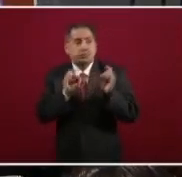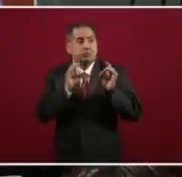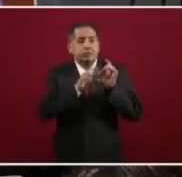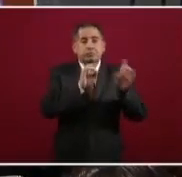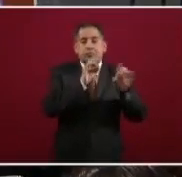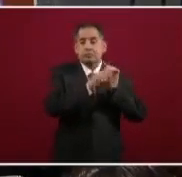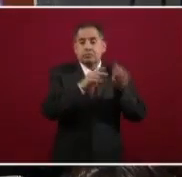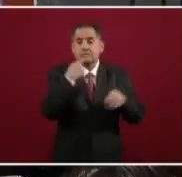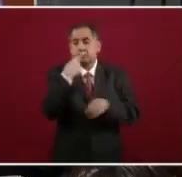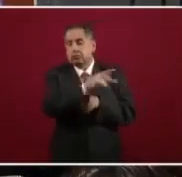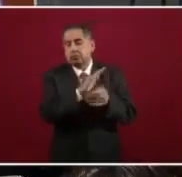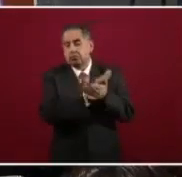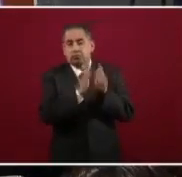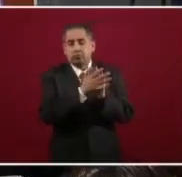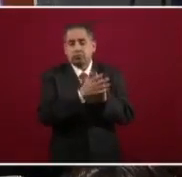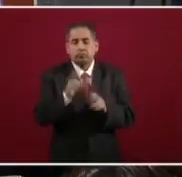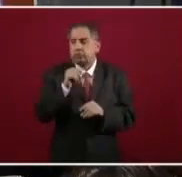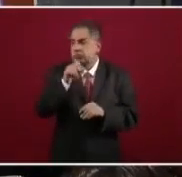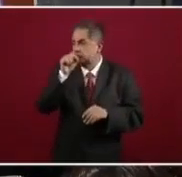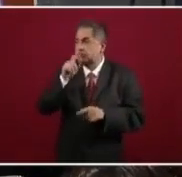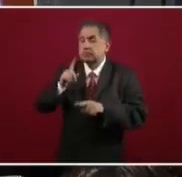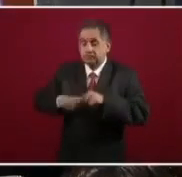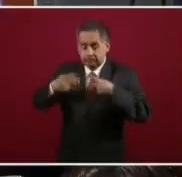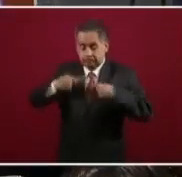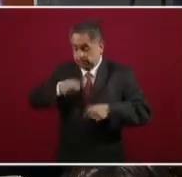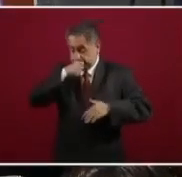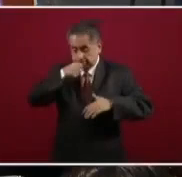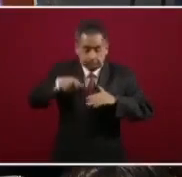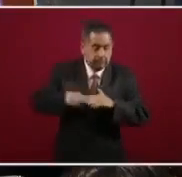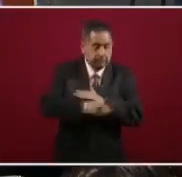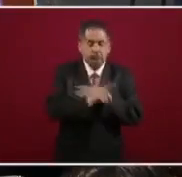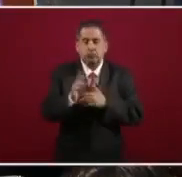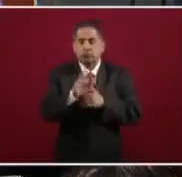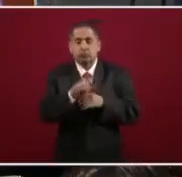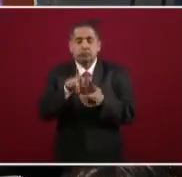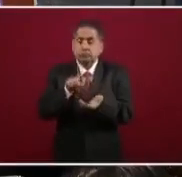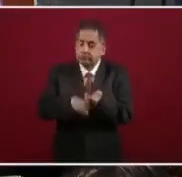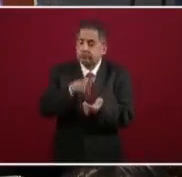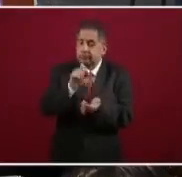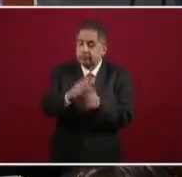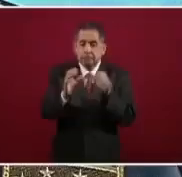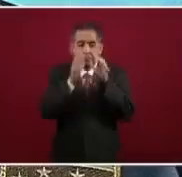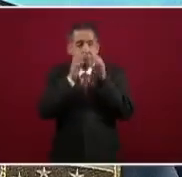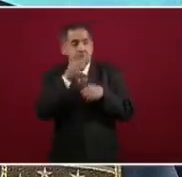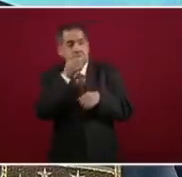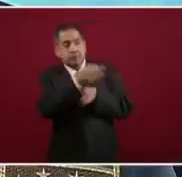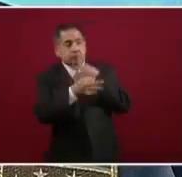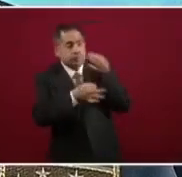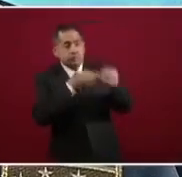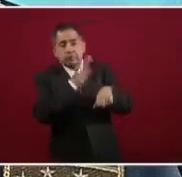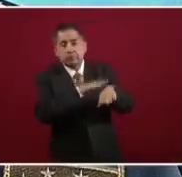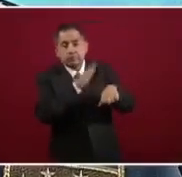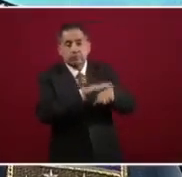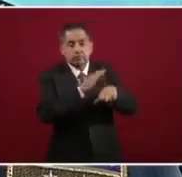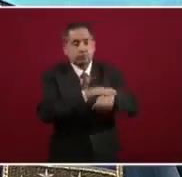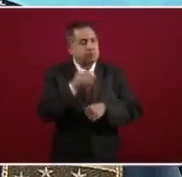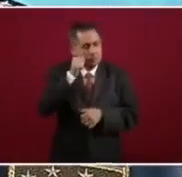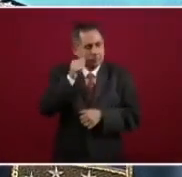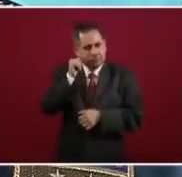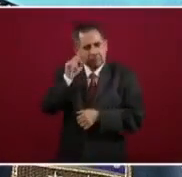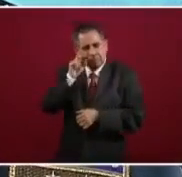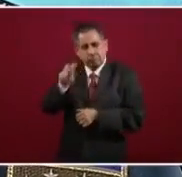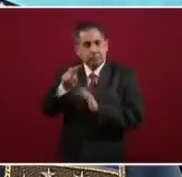organización delictiva de lo que estaba pasando el día de ayer también observaron ustedes un vídeo donde